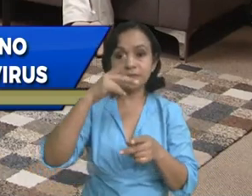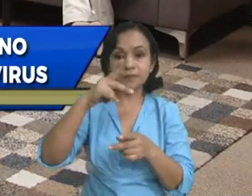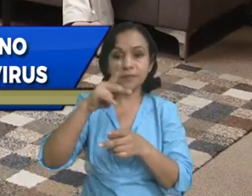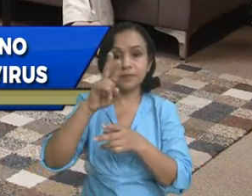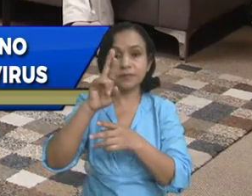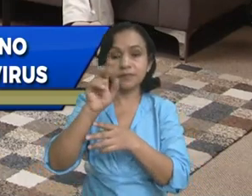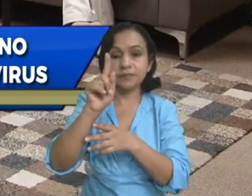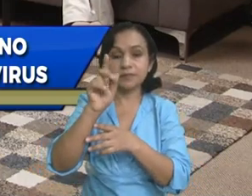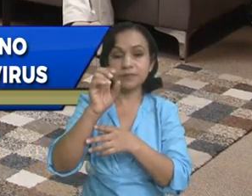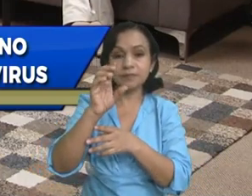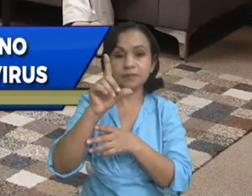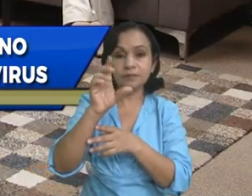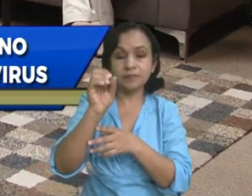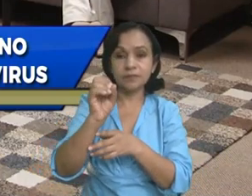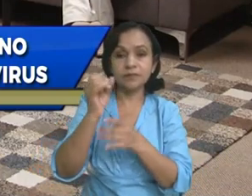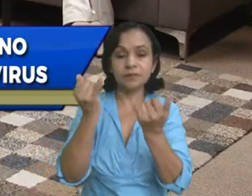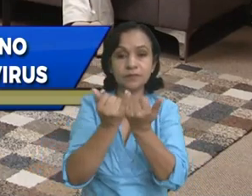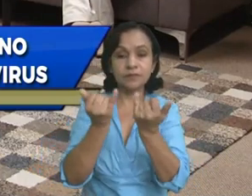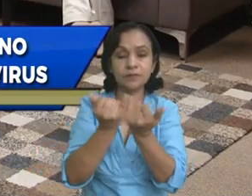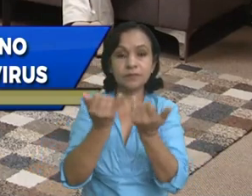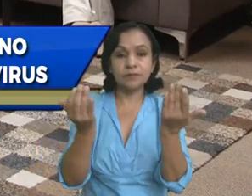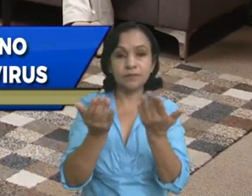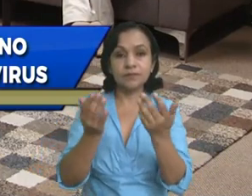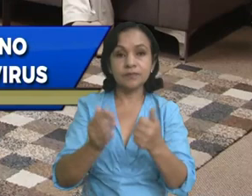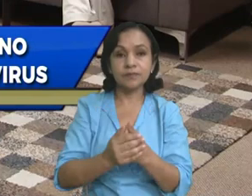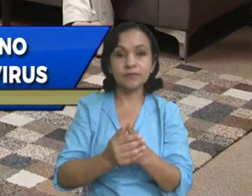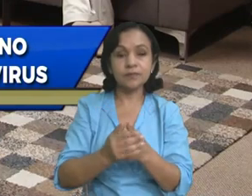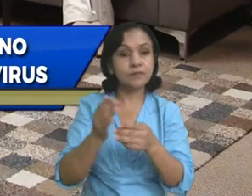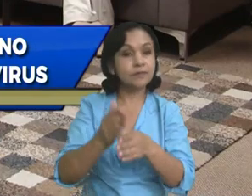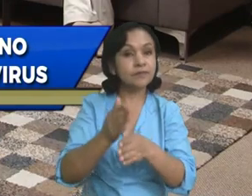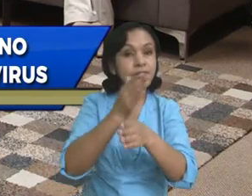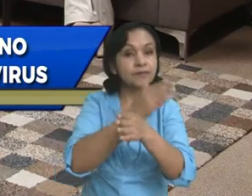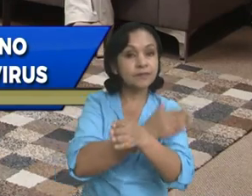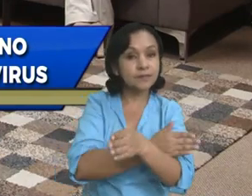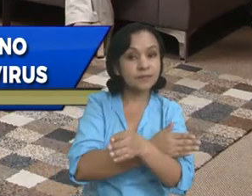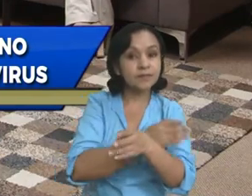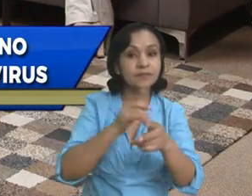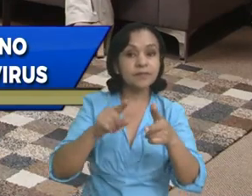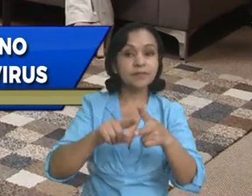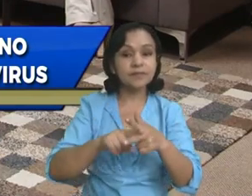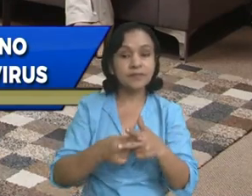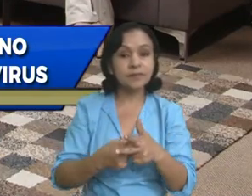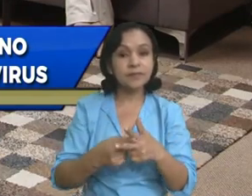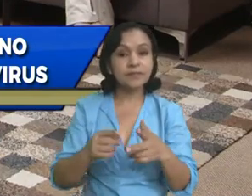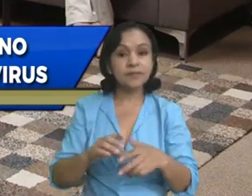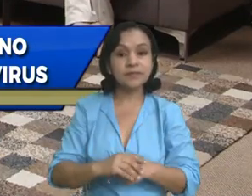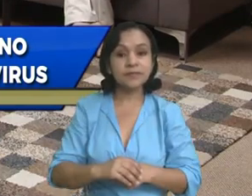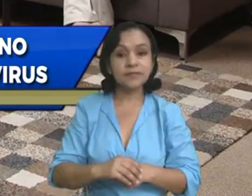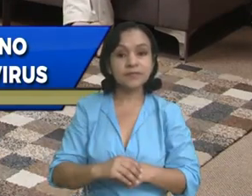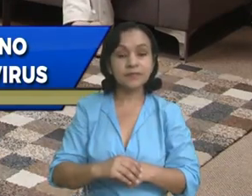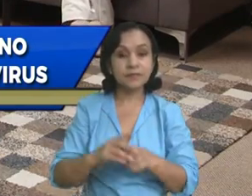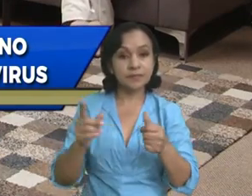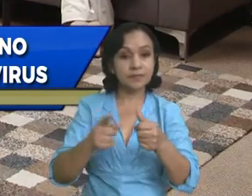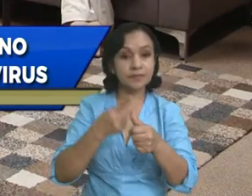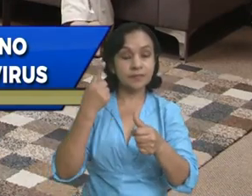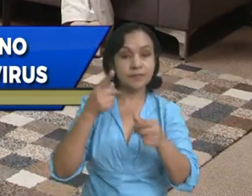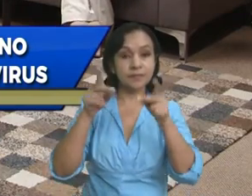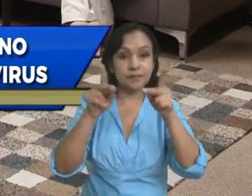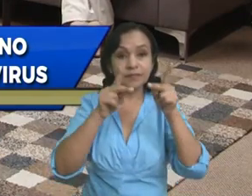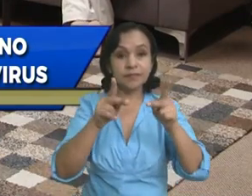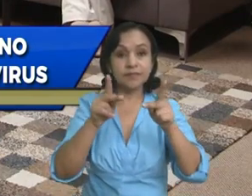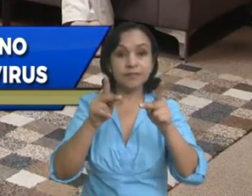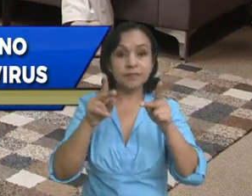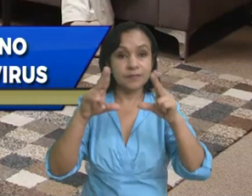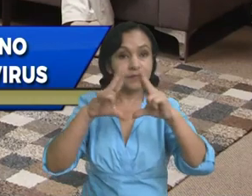bien concebido desde mucho antes de comenzar, es decir, de aparecer el primer caso acá en Nicaragua. Y